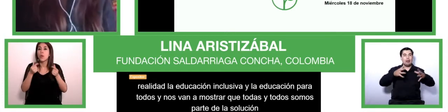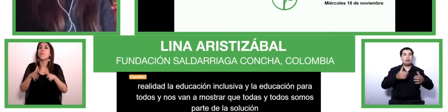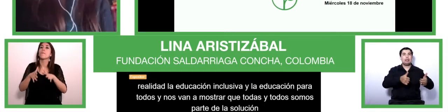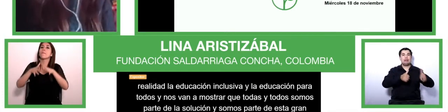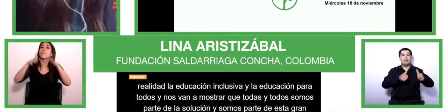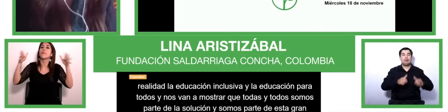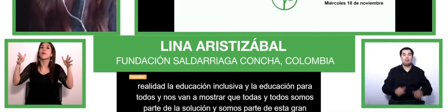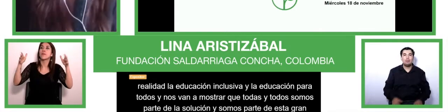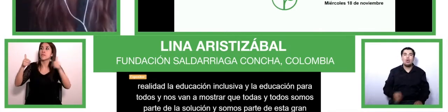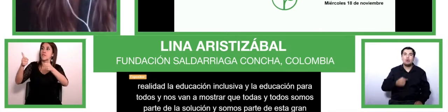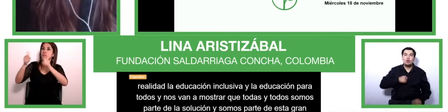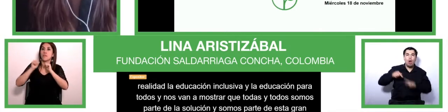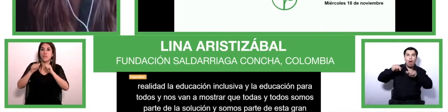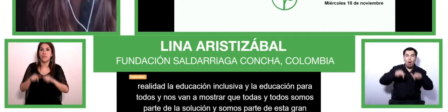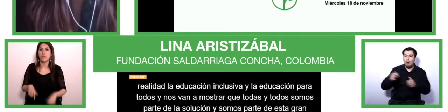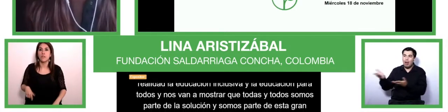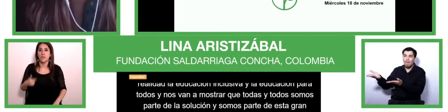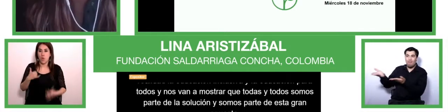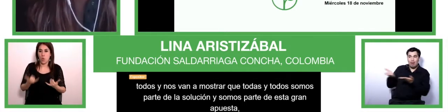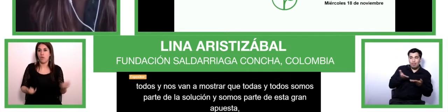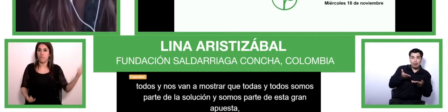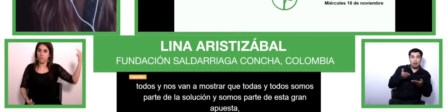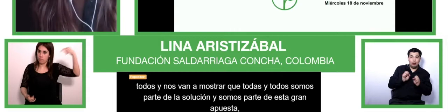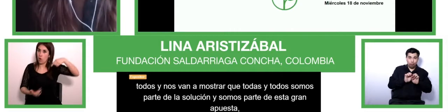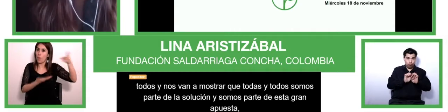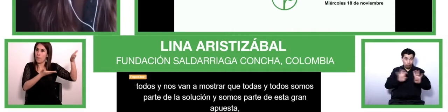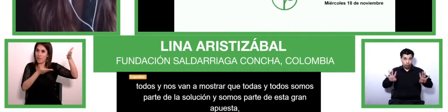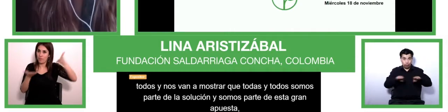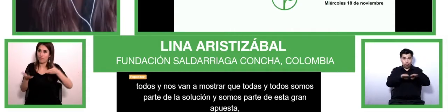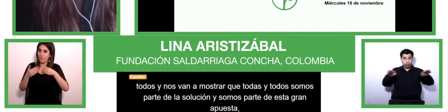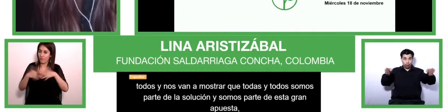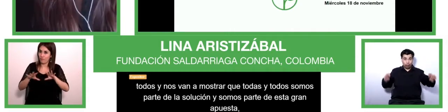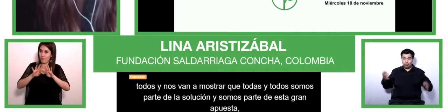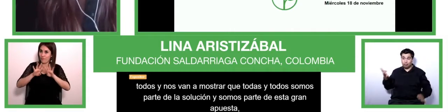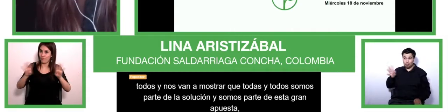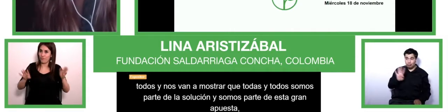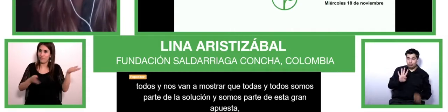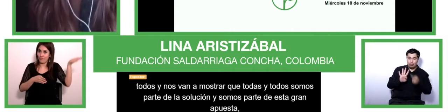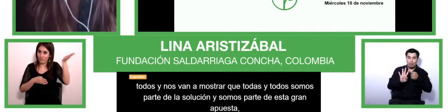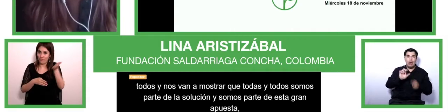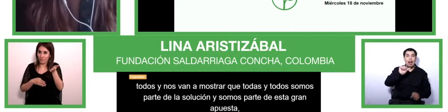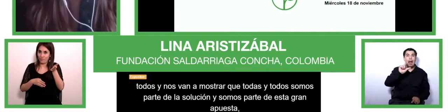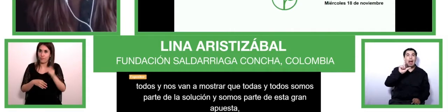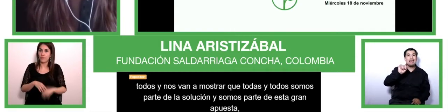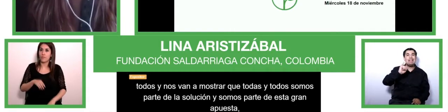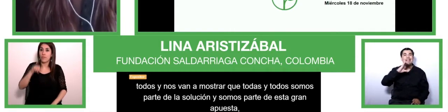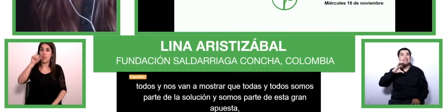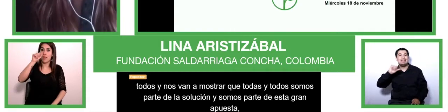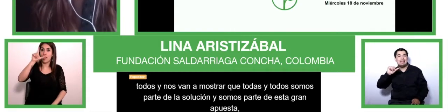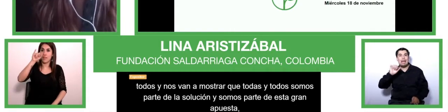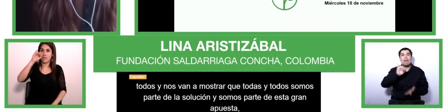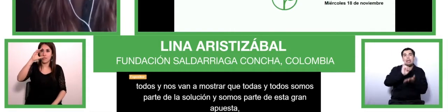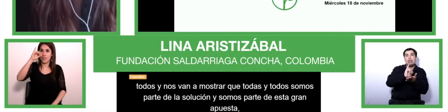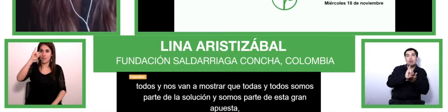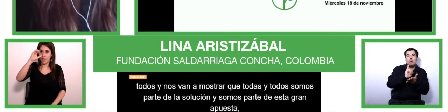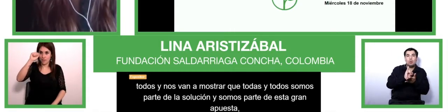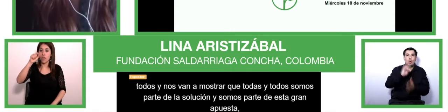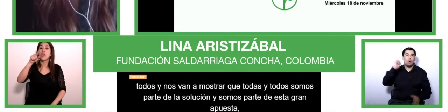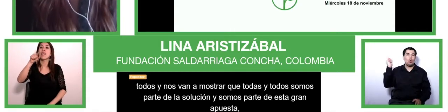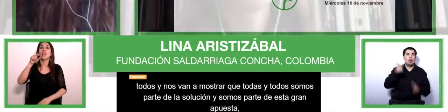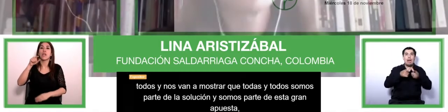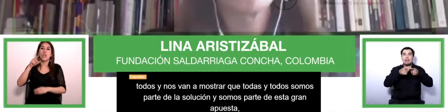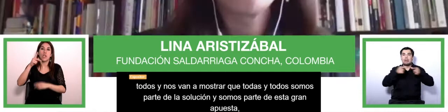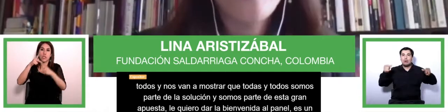apuesta. Entonces quiero darle ya la bienvenida al panel, es un honor para Para mí presentar a Alicia López Peña al